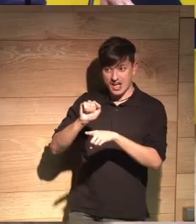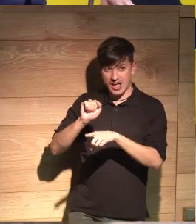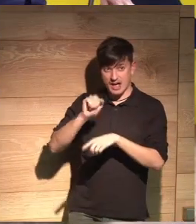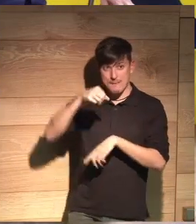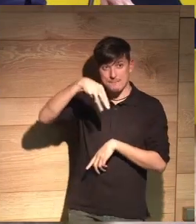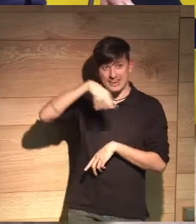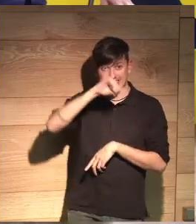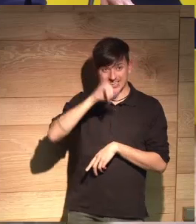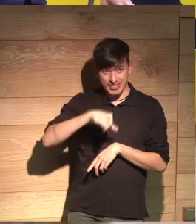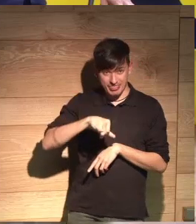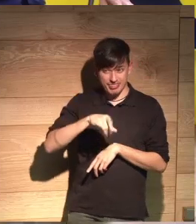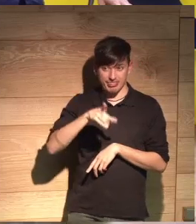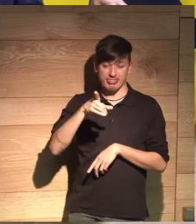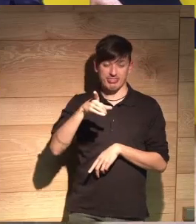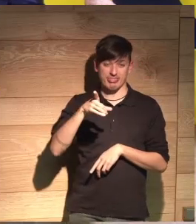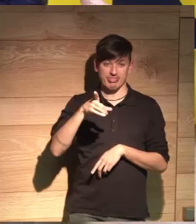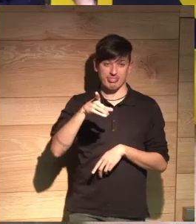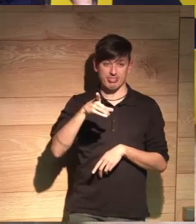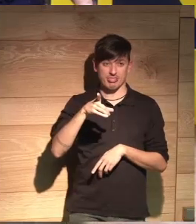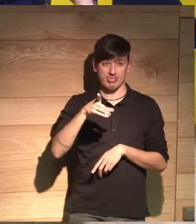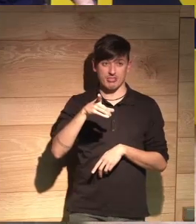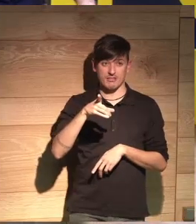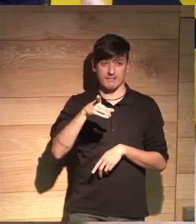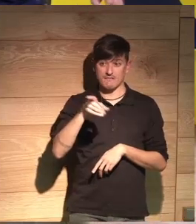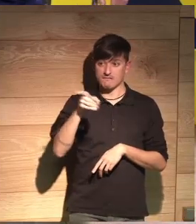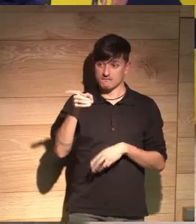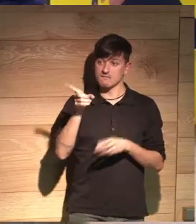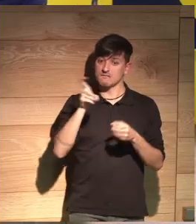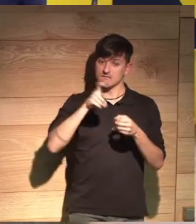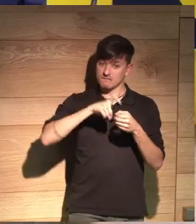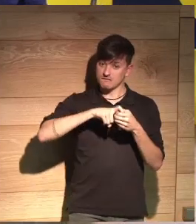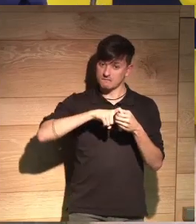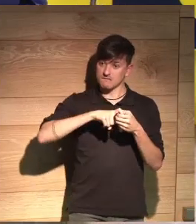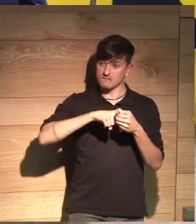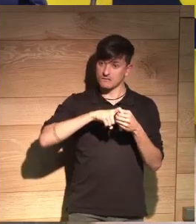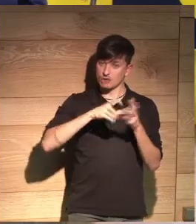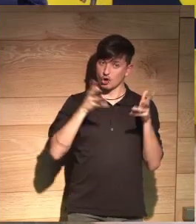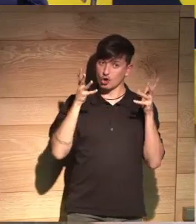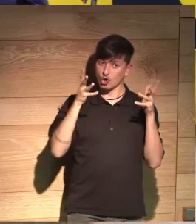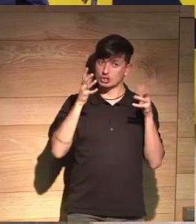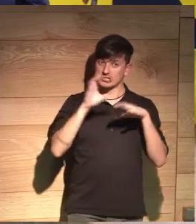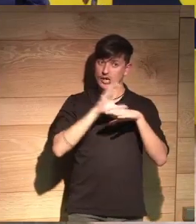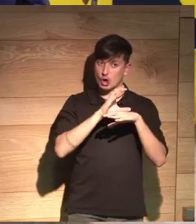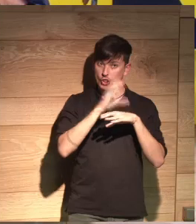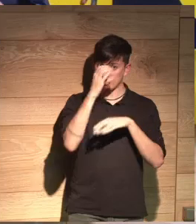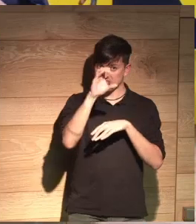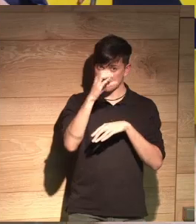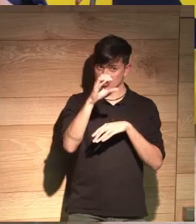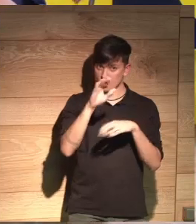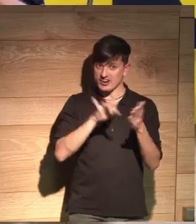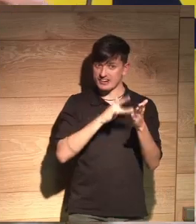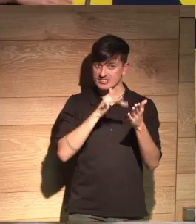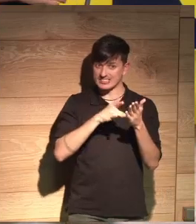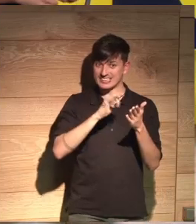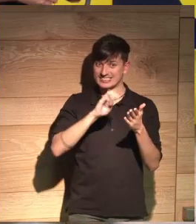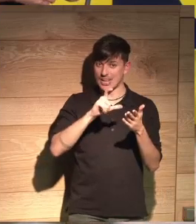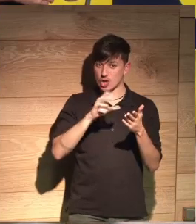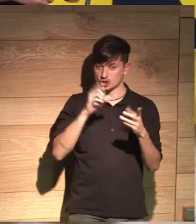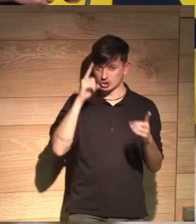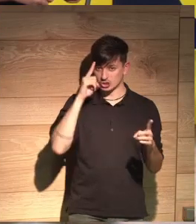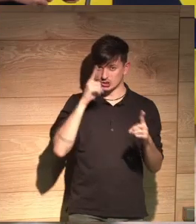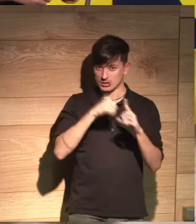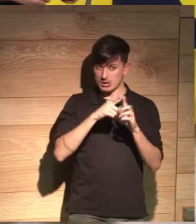rafa martínez cortina es miembro del consejo científico de la revista telos y es promotor de la nación